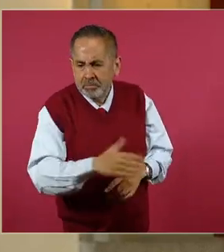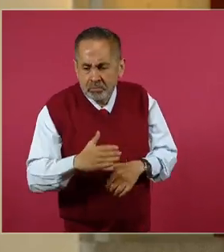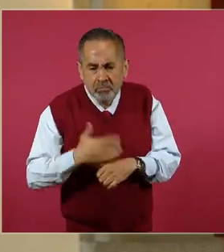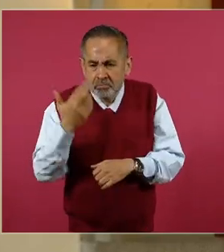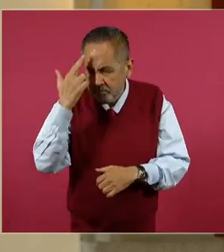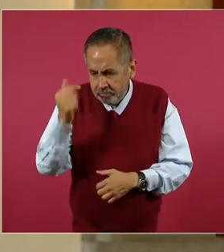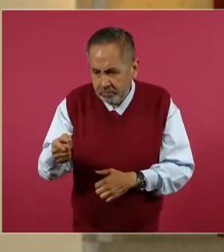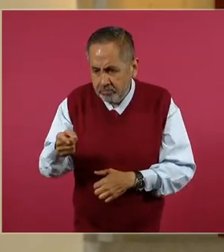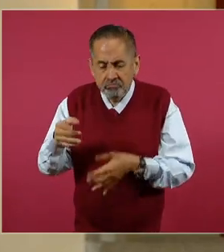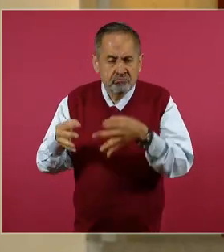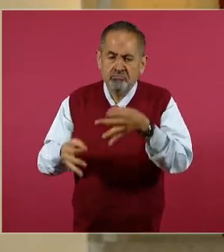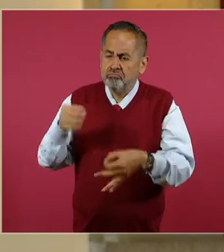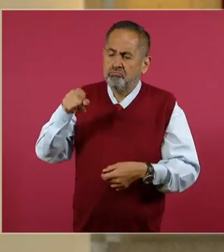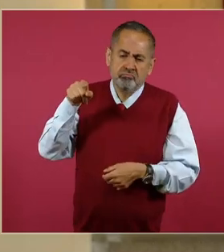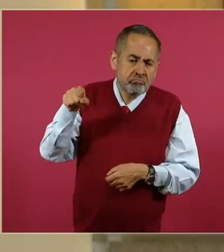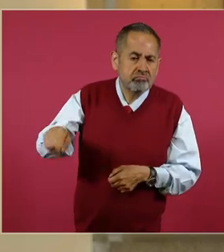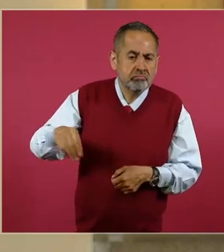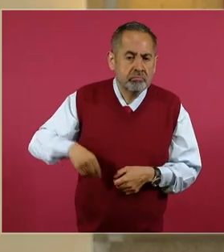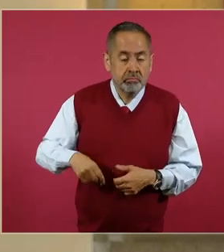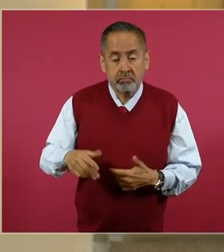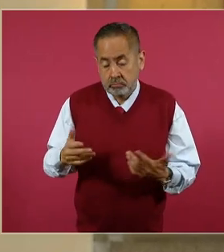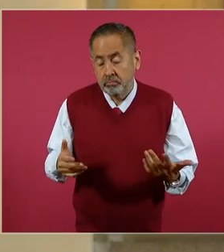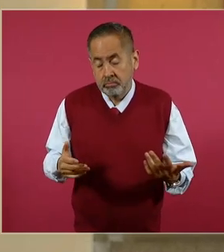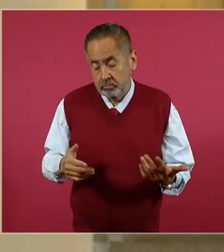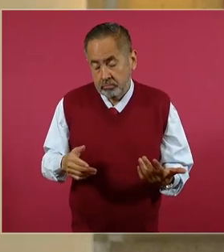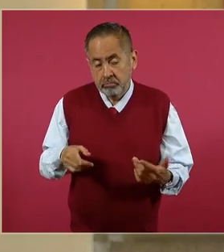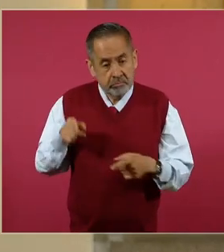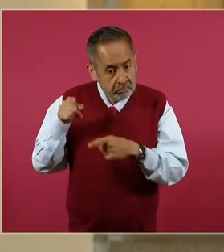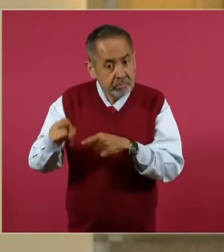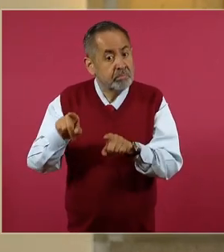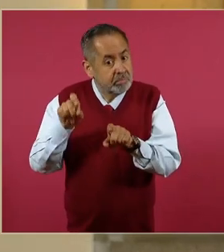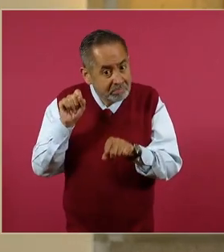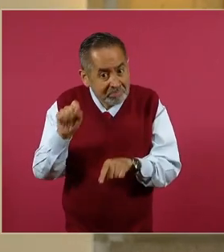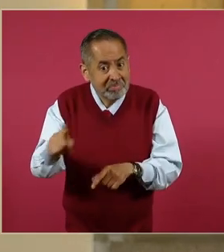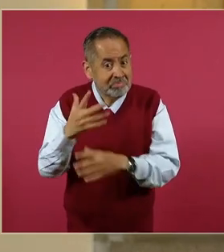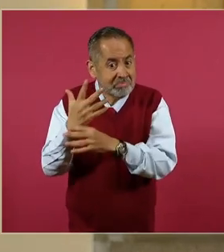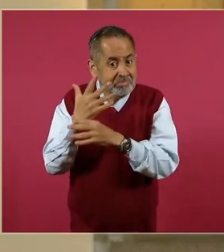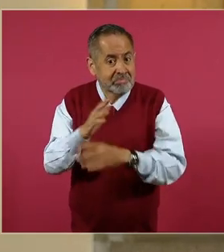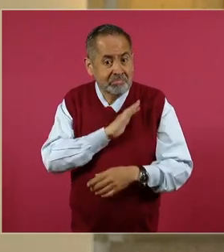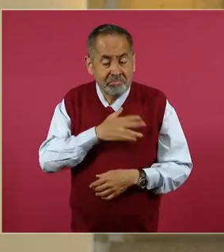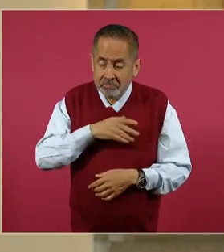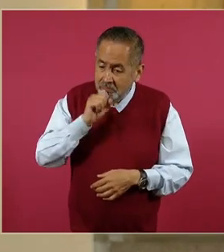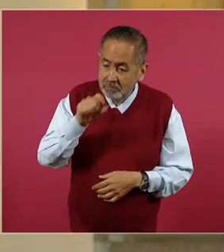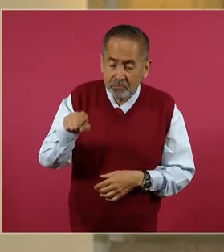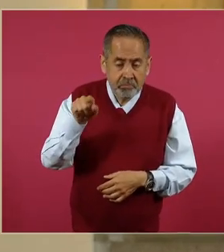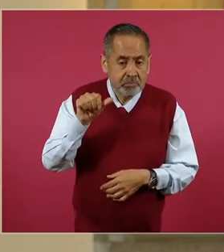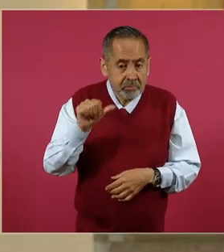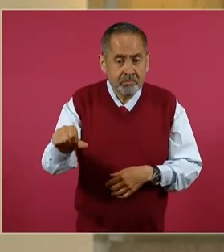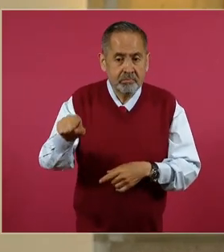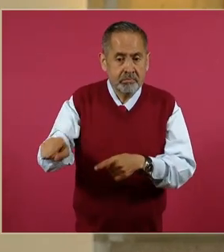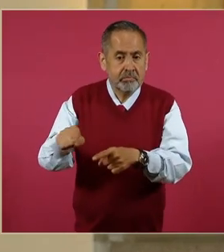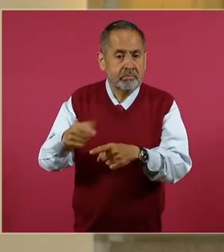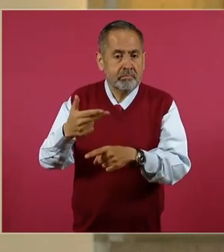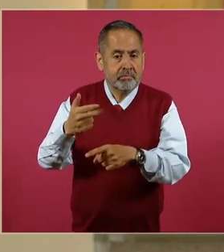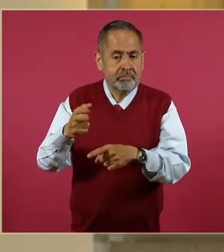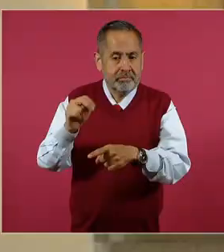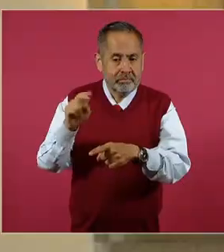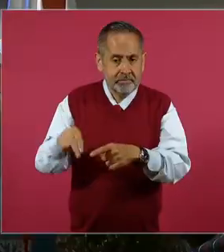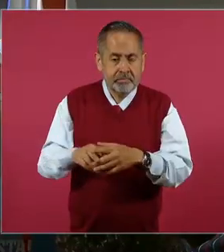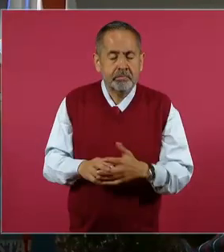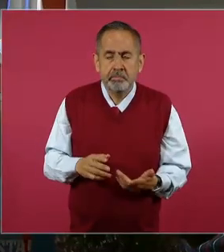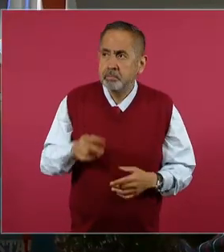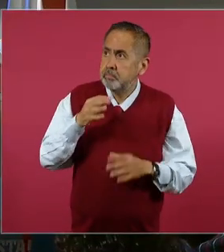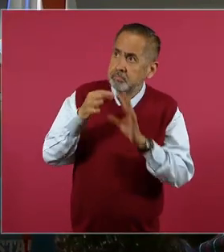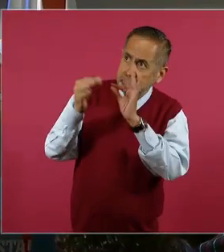cargos, tanto en la conquista como en el proceso de colonización que siguió, se cometieron